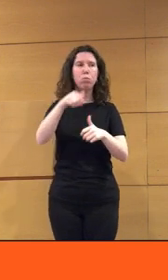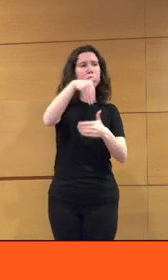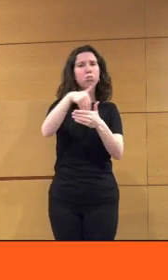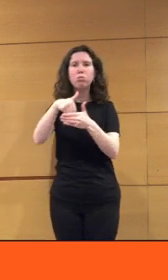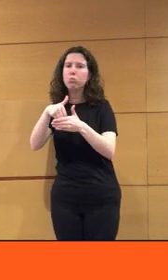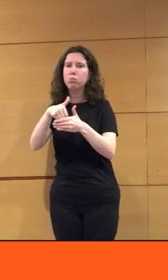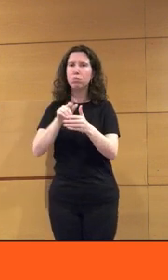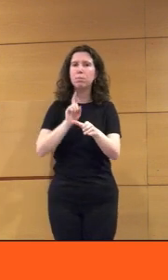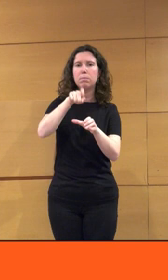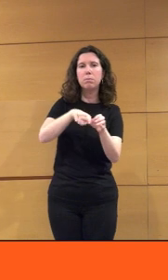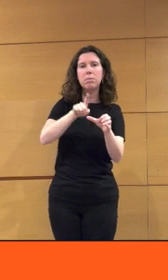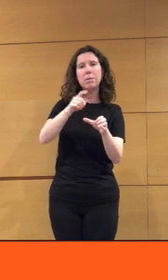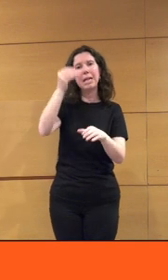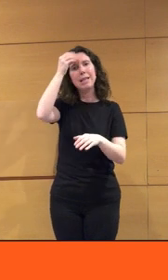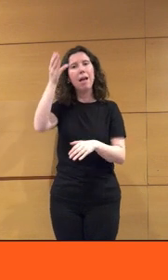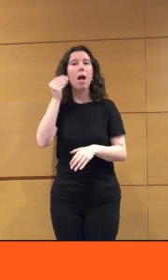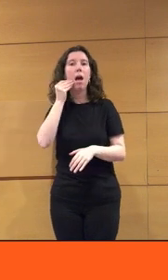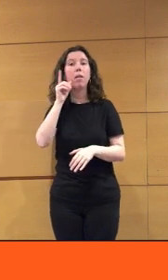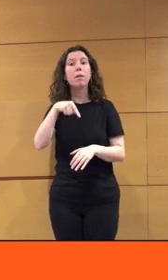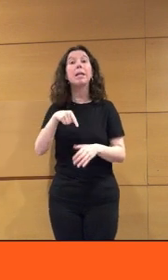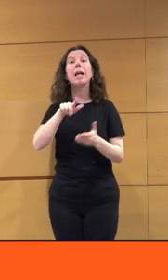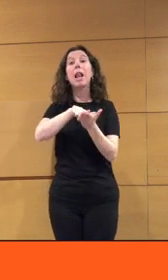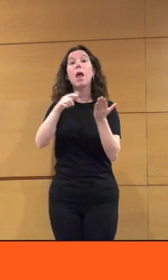inteligencia artificial y procesamiento de lenguaje natural.